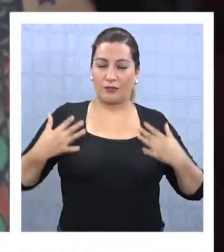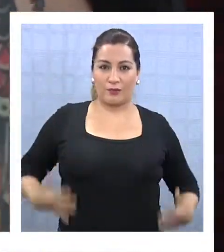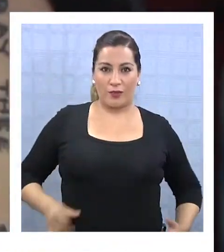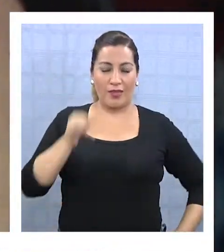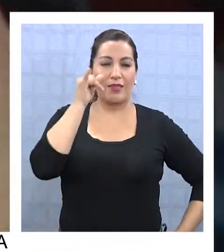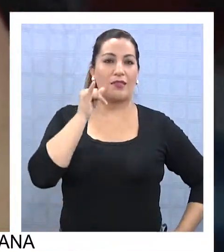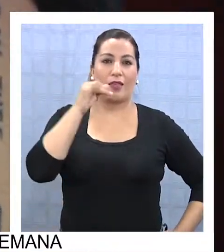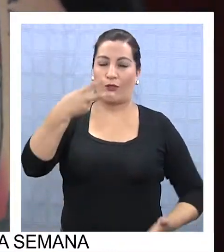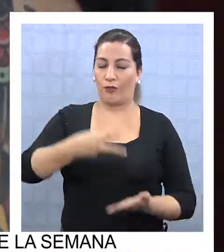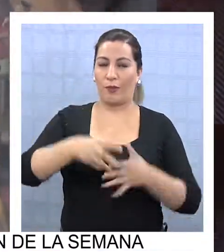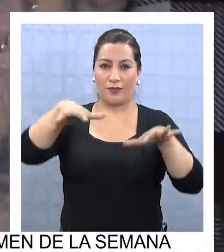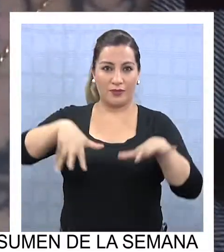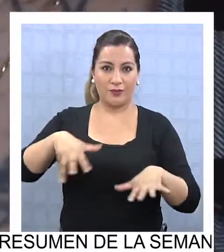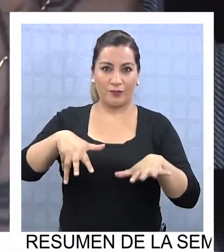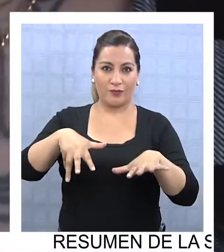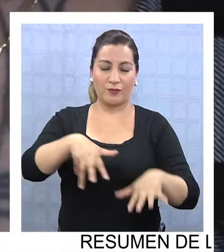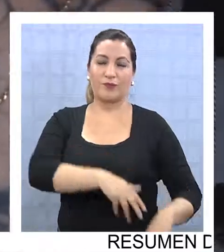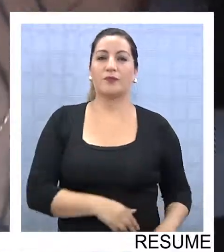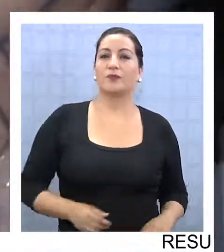Iquique 2019.